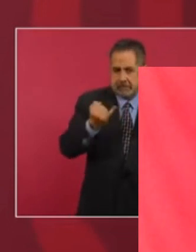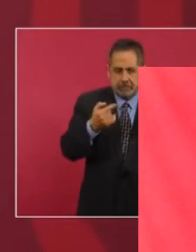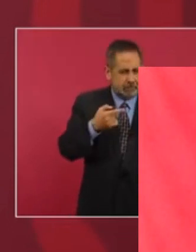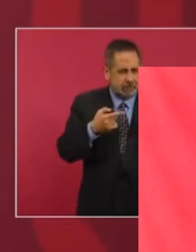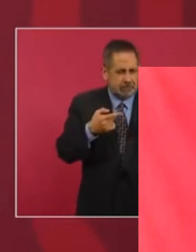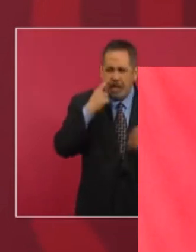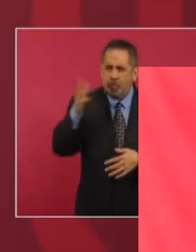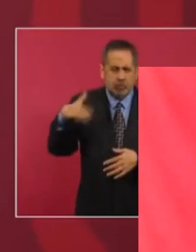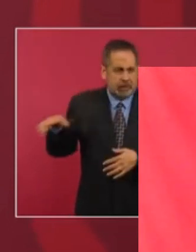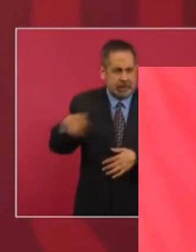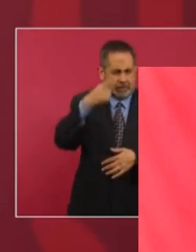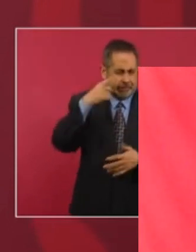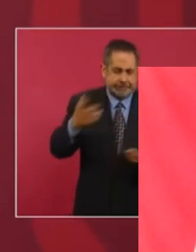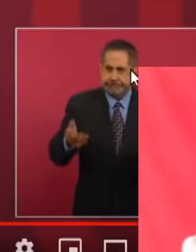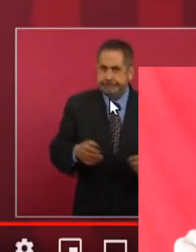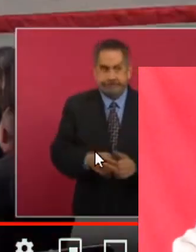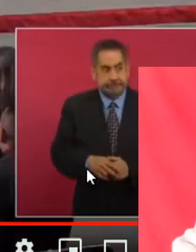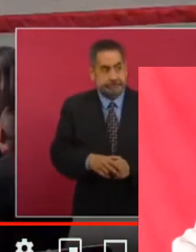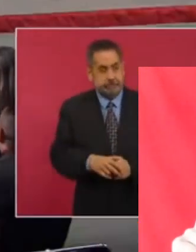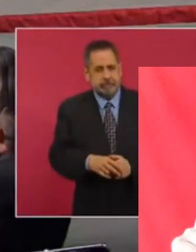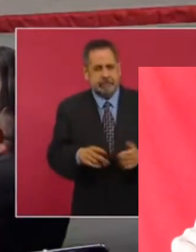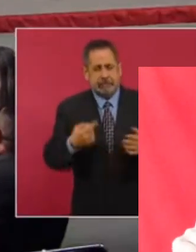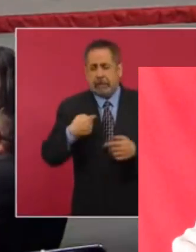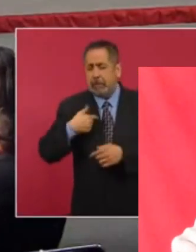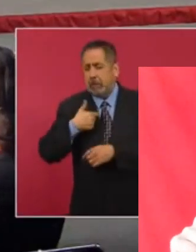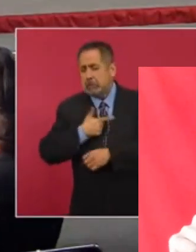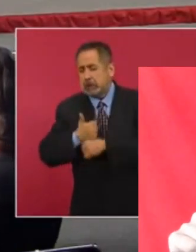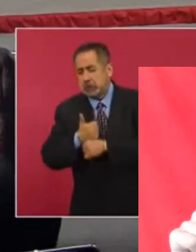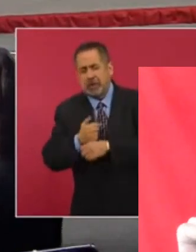A ver, búscala, no es que sea yo masoquista, sino.